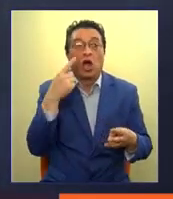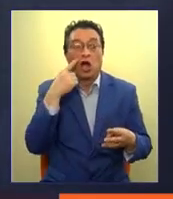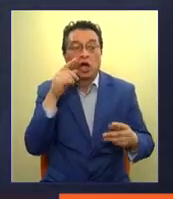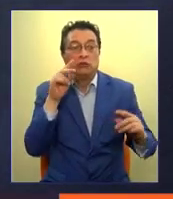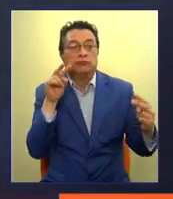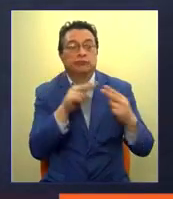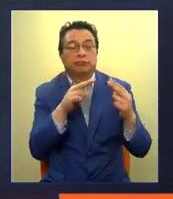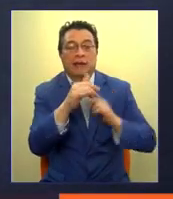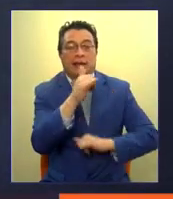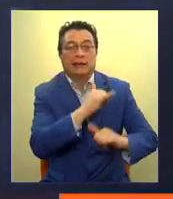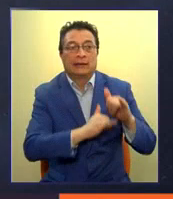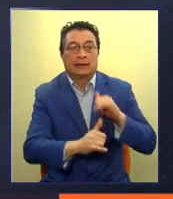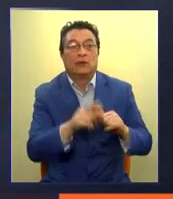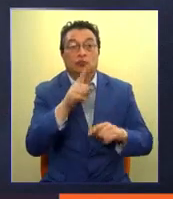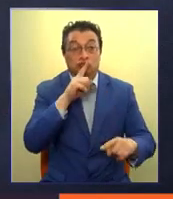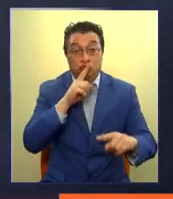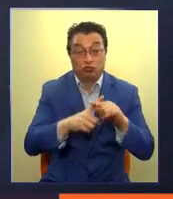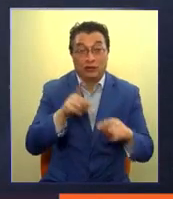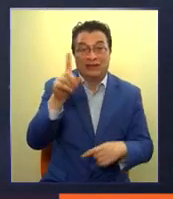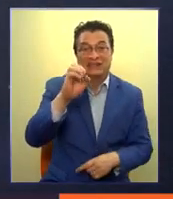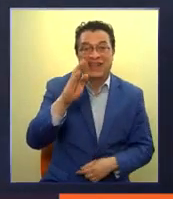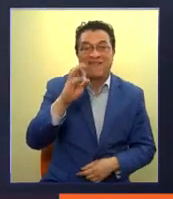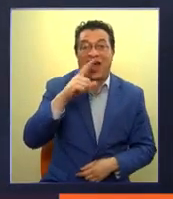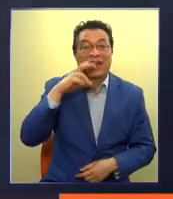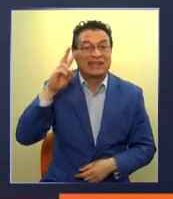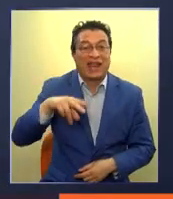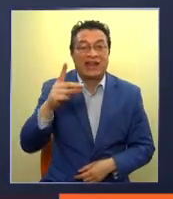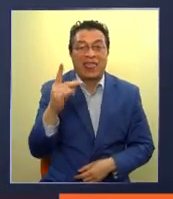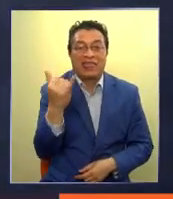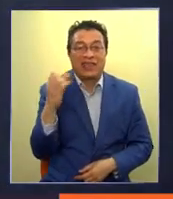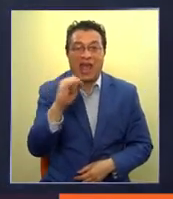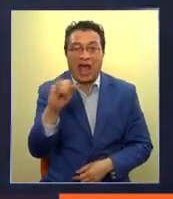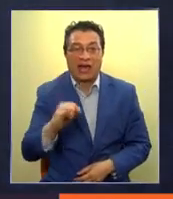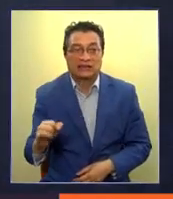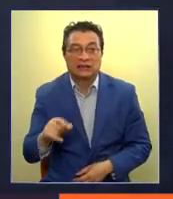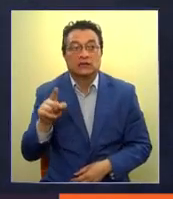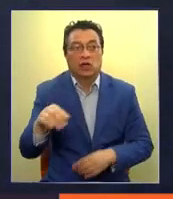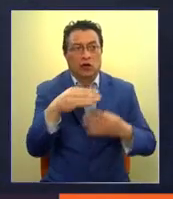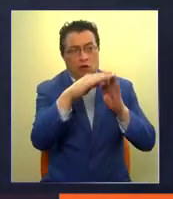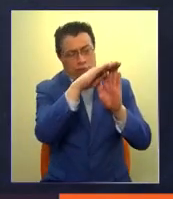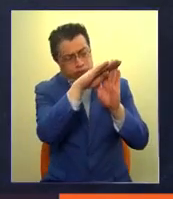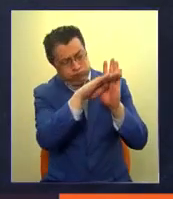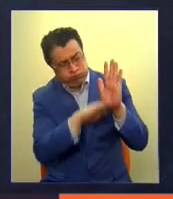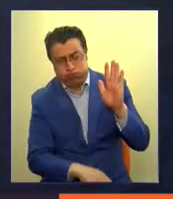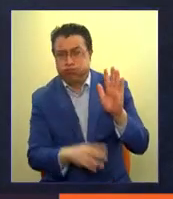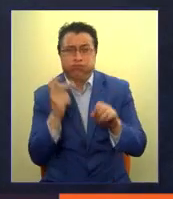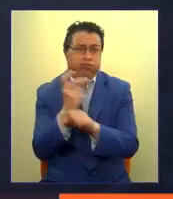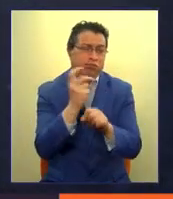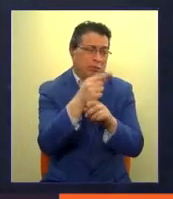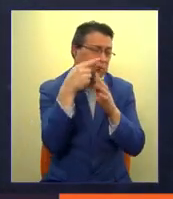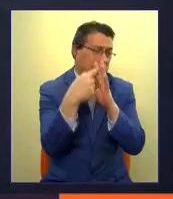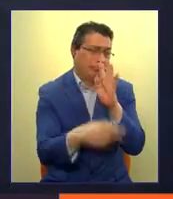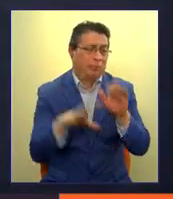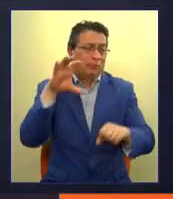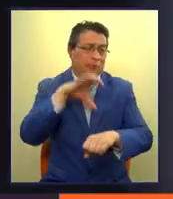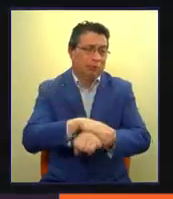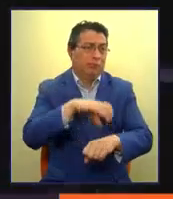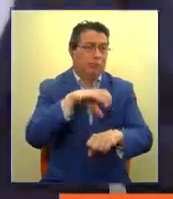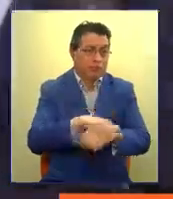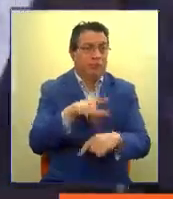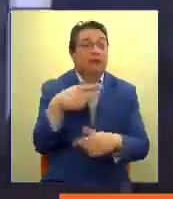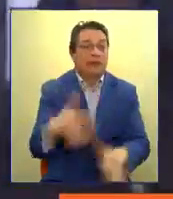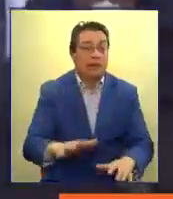internet. Su nombre es Sebastián Andrés Díaz Cisternas. Cuenta con un amplio prontuario delictual, fue detenido por aquel